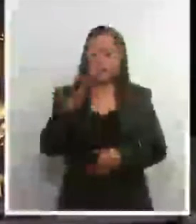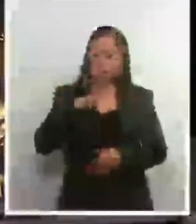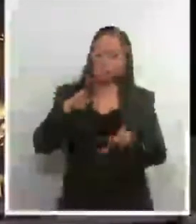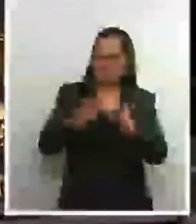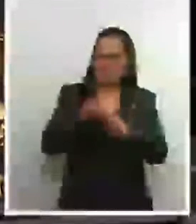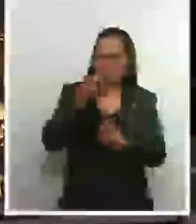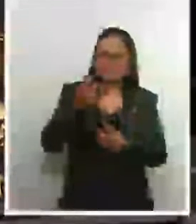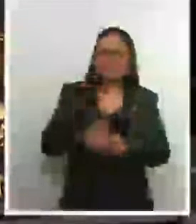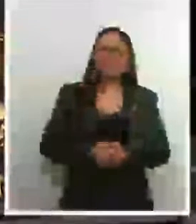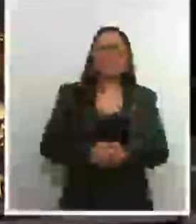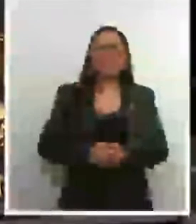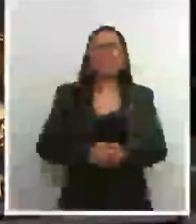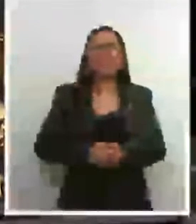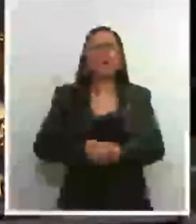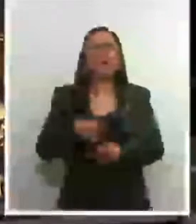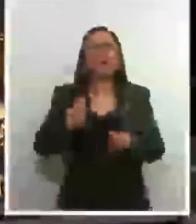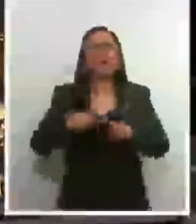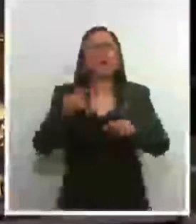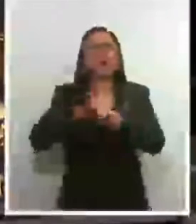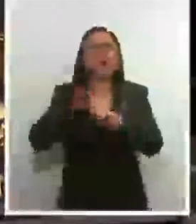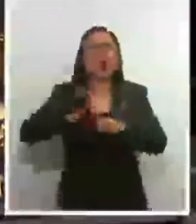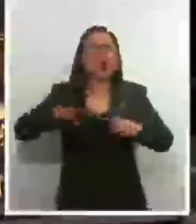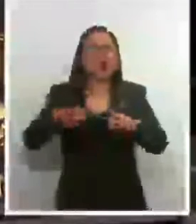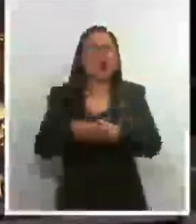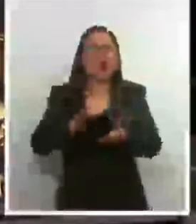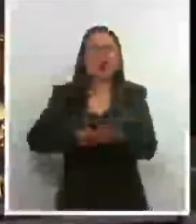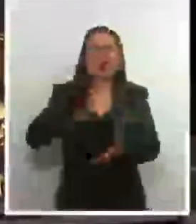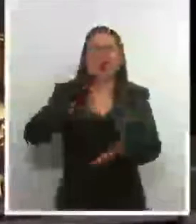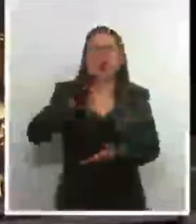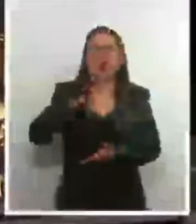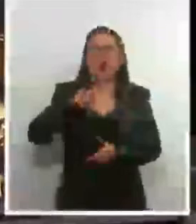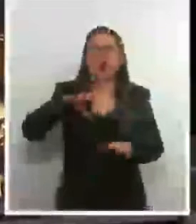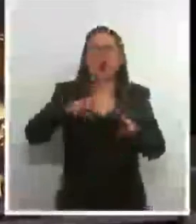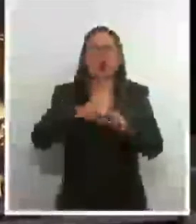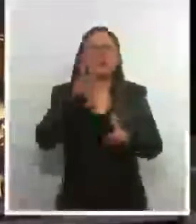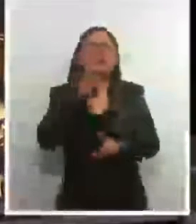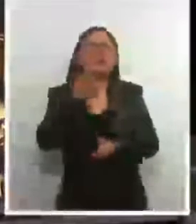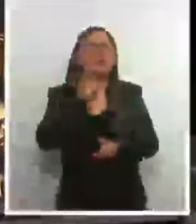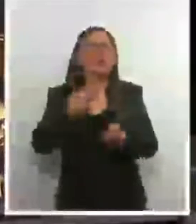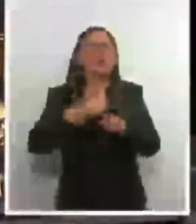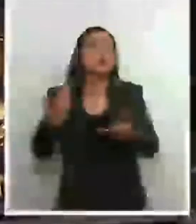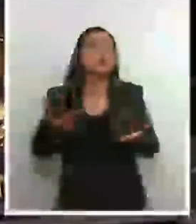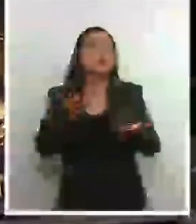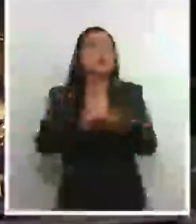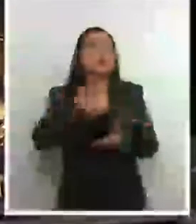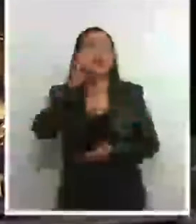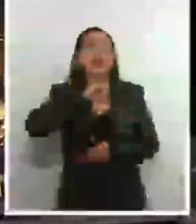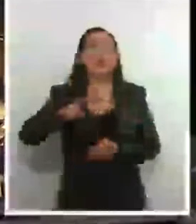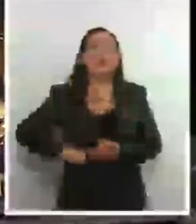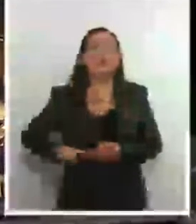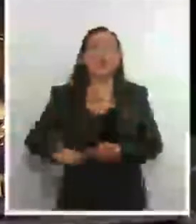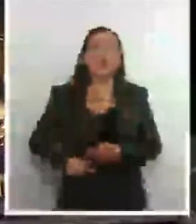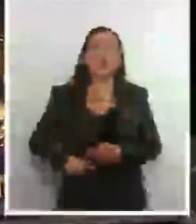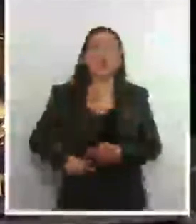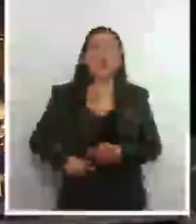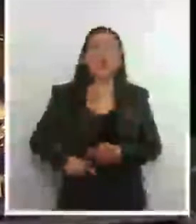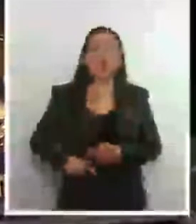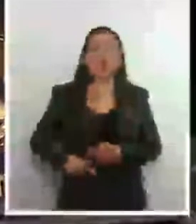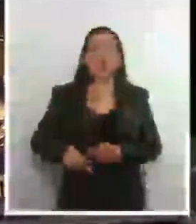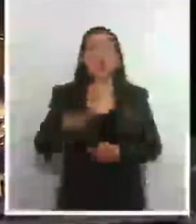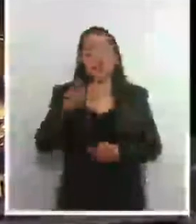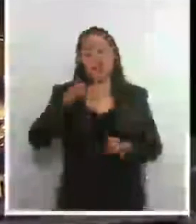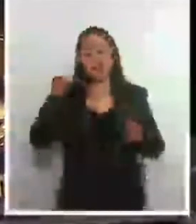esto, sea electo por la mayoría calificada de la legislatura a propuesta del jefe de gobierno. No es